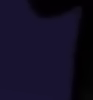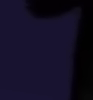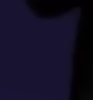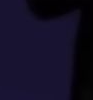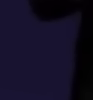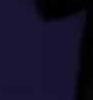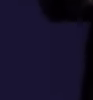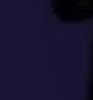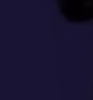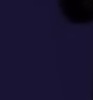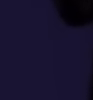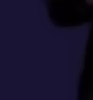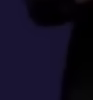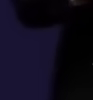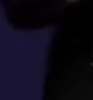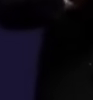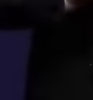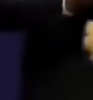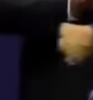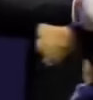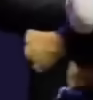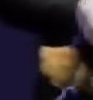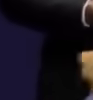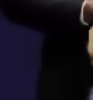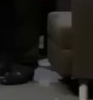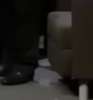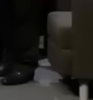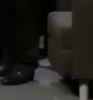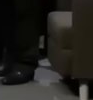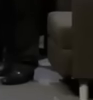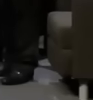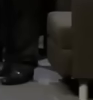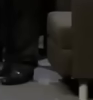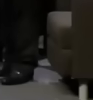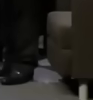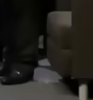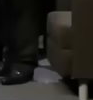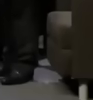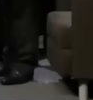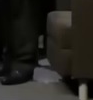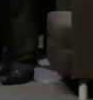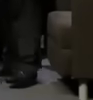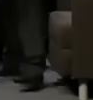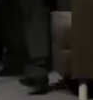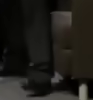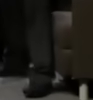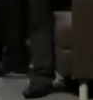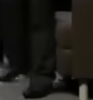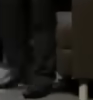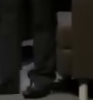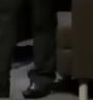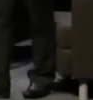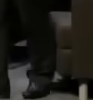De igual forma, Diego Cázares le hace entrega de un reconocimiento a nombre de los estudiantes del TEC de